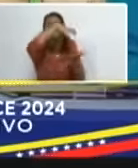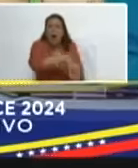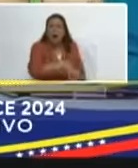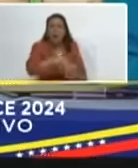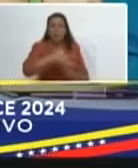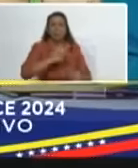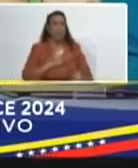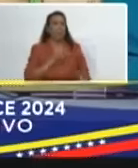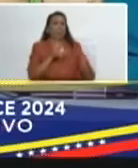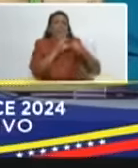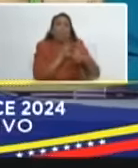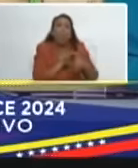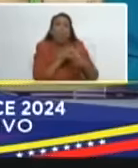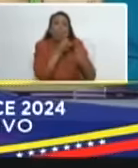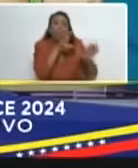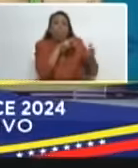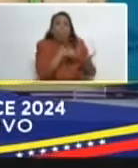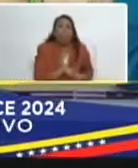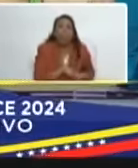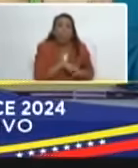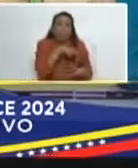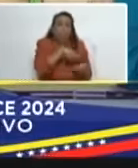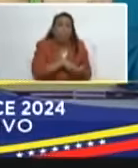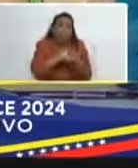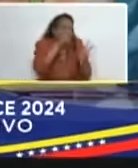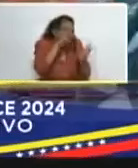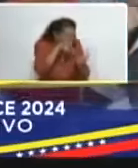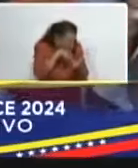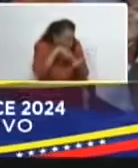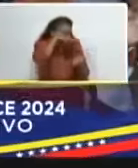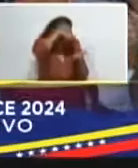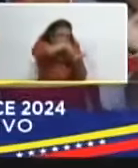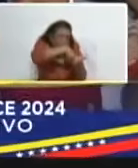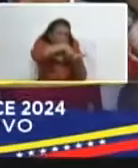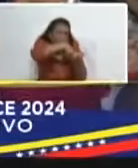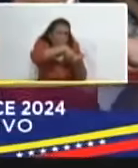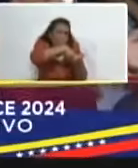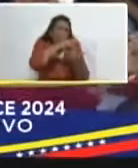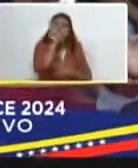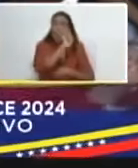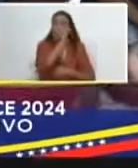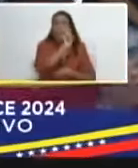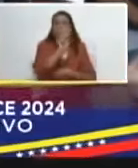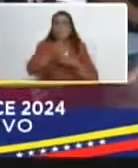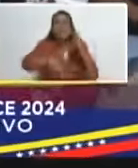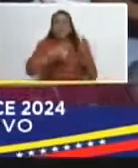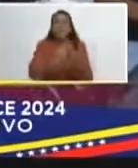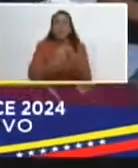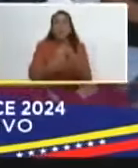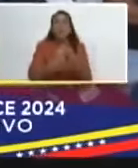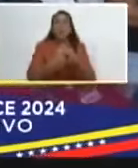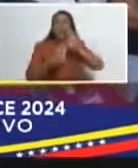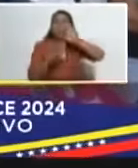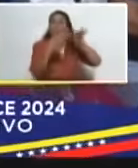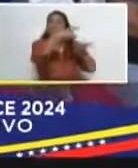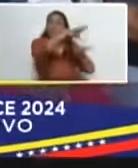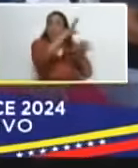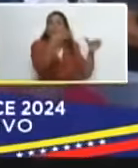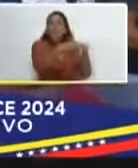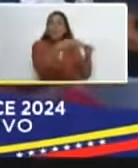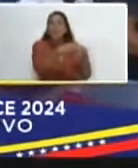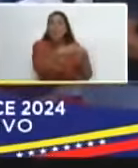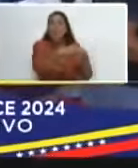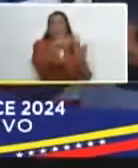nadie. No podemos bajarle la vista a nadie en este mundo. Allá los apellidos que